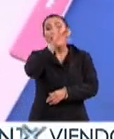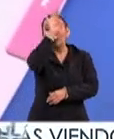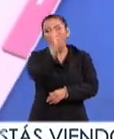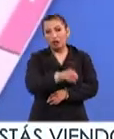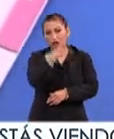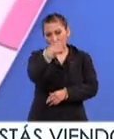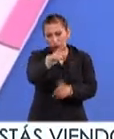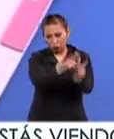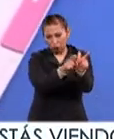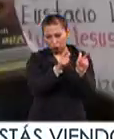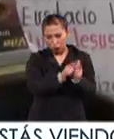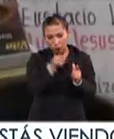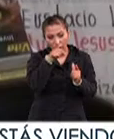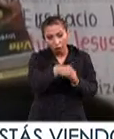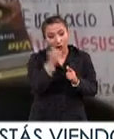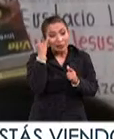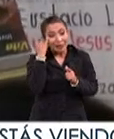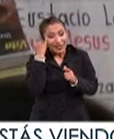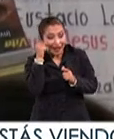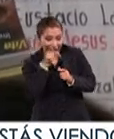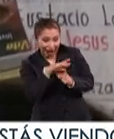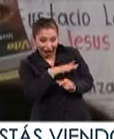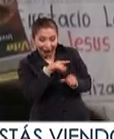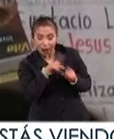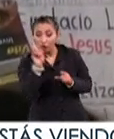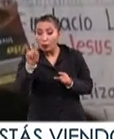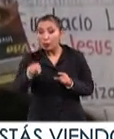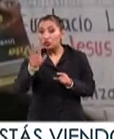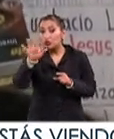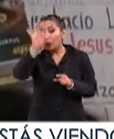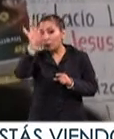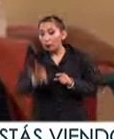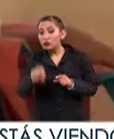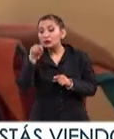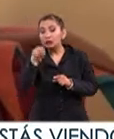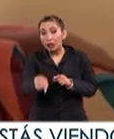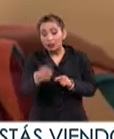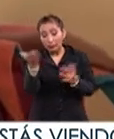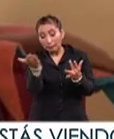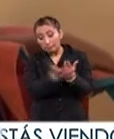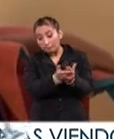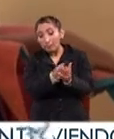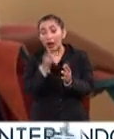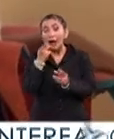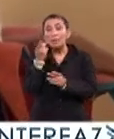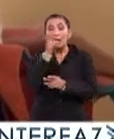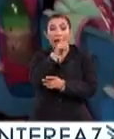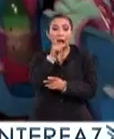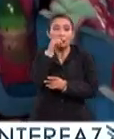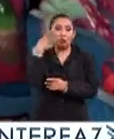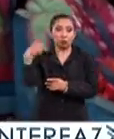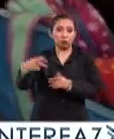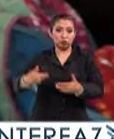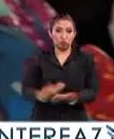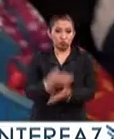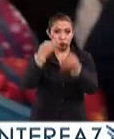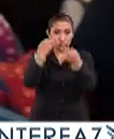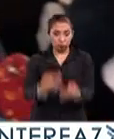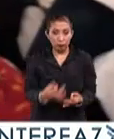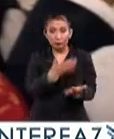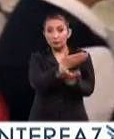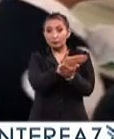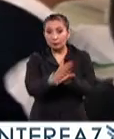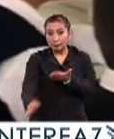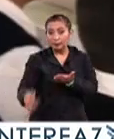3.5% de su población es indígena y 1.5% de ella habla alguna lengua originaria. Por otra